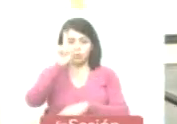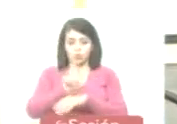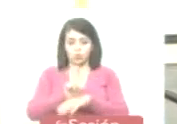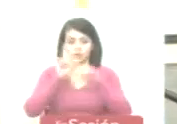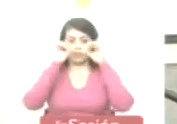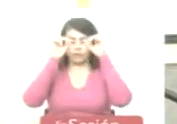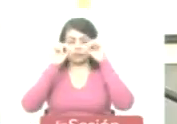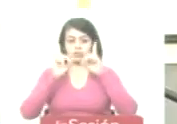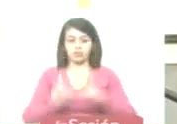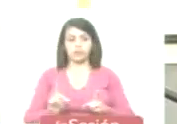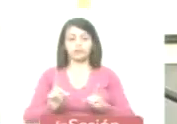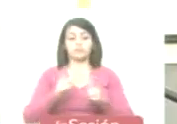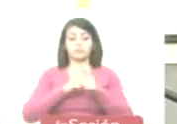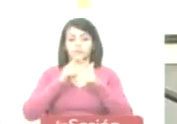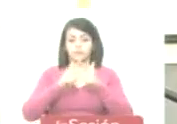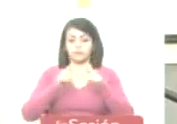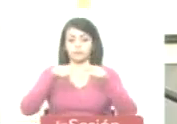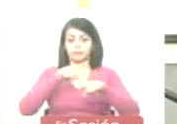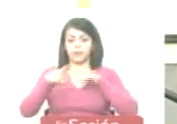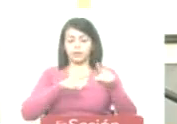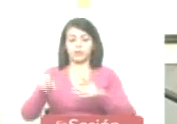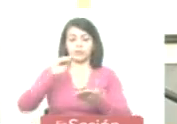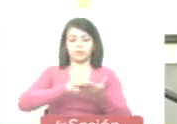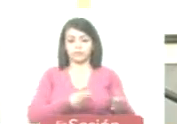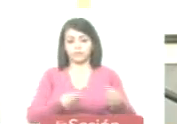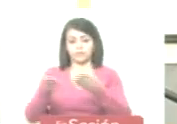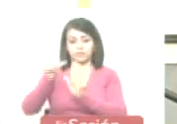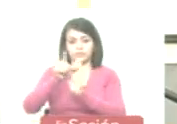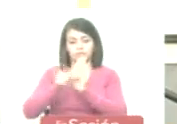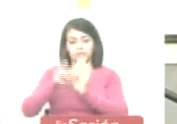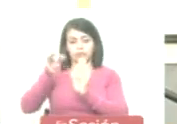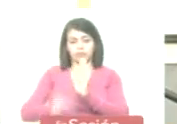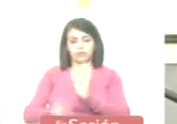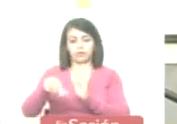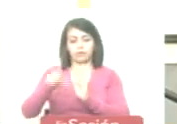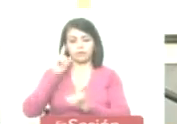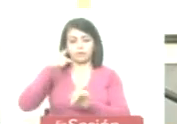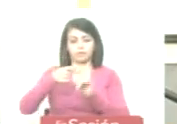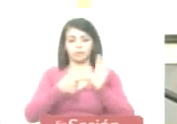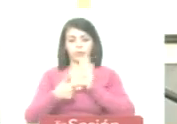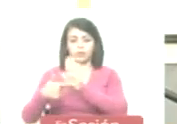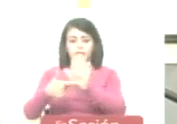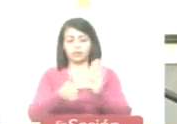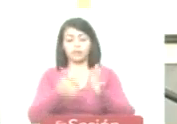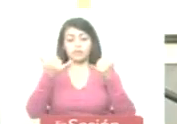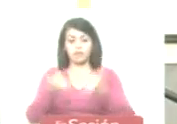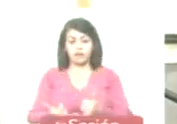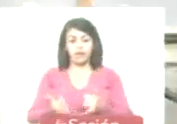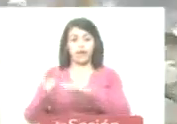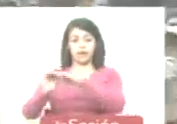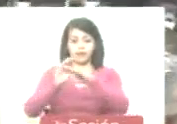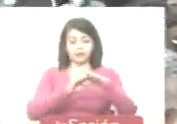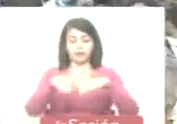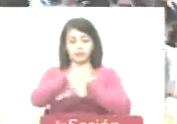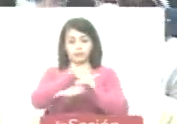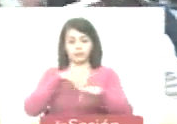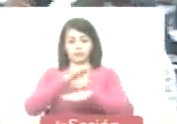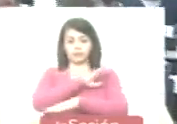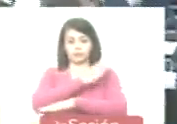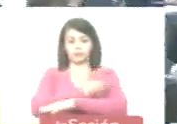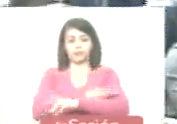unanimidad. En consecuencia, ordenó remitirla a la Gaceta Oficial a los fines de su publicación y notificar al ministro del